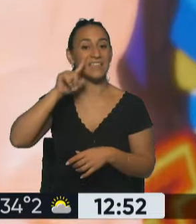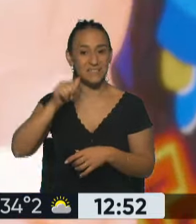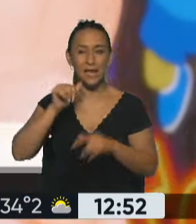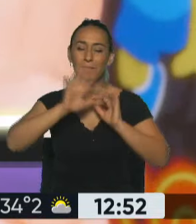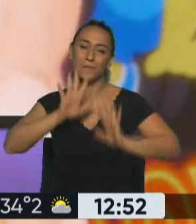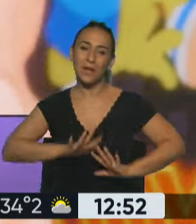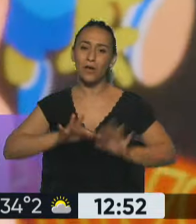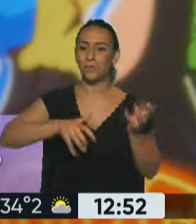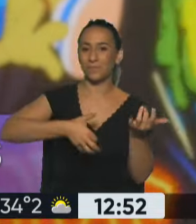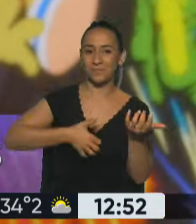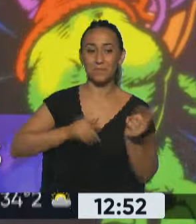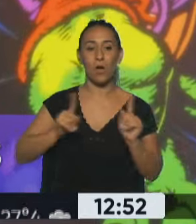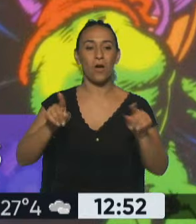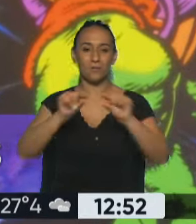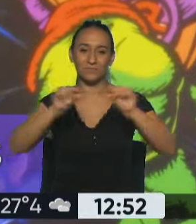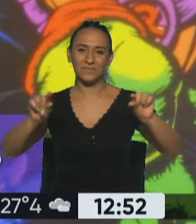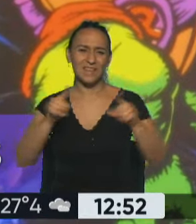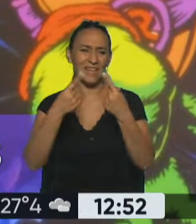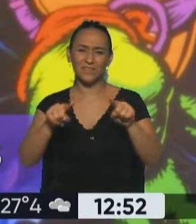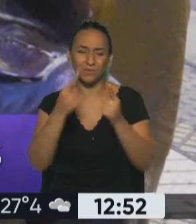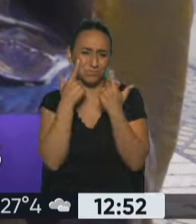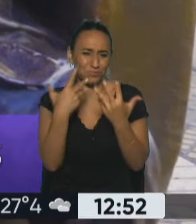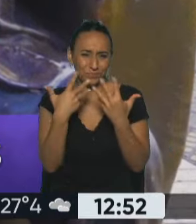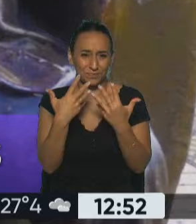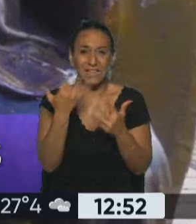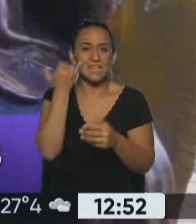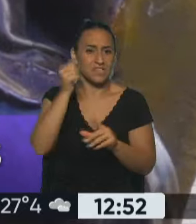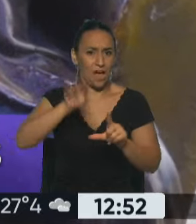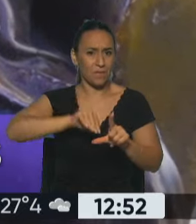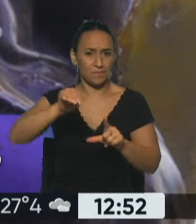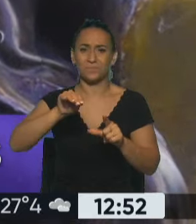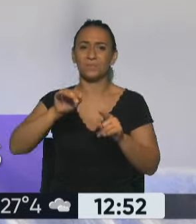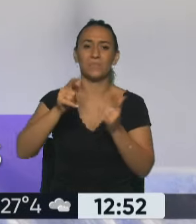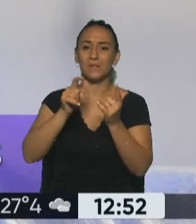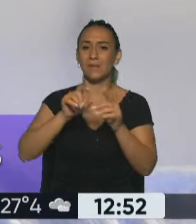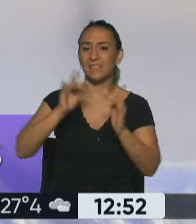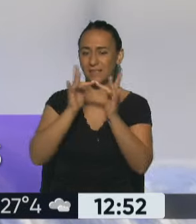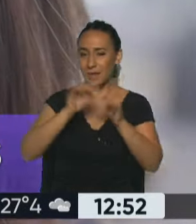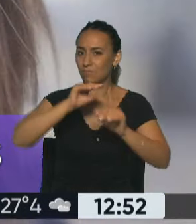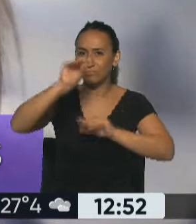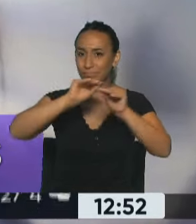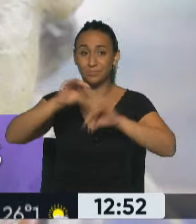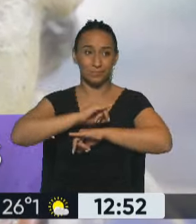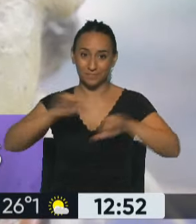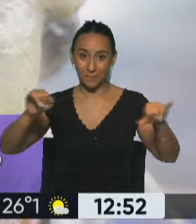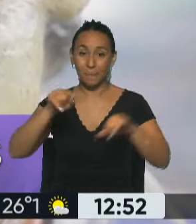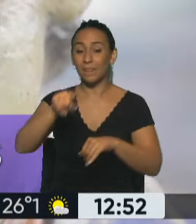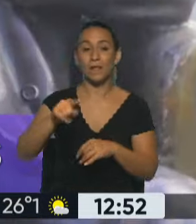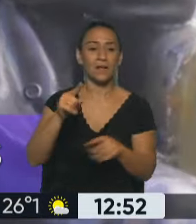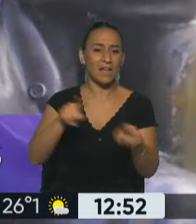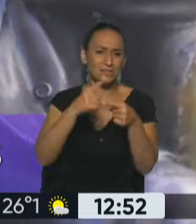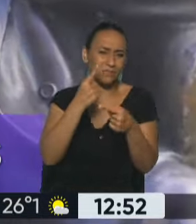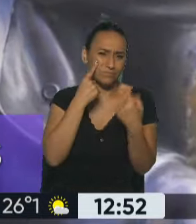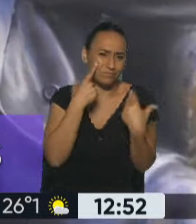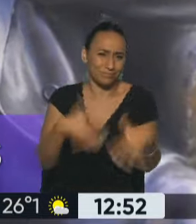El clásico de Sui Generis, que ya está disponible en todas las plataformas. Una versión de este clásico del rock nacional, adelanto de